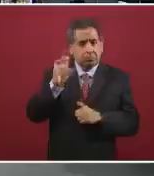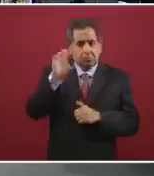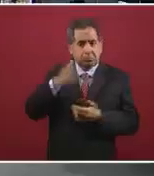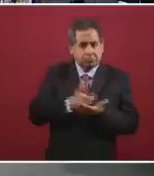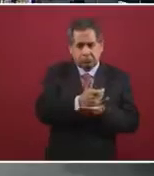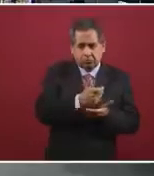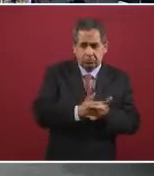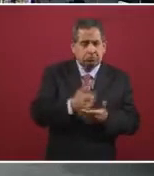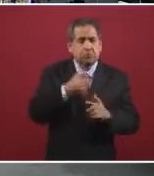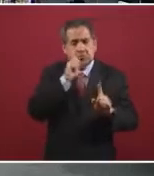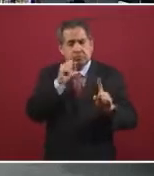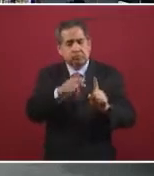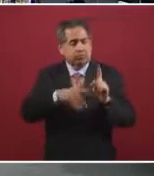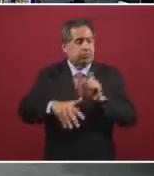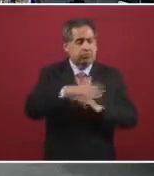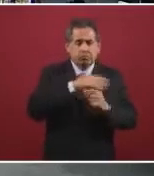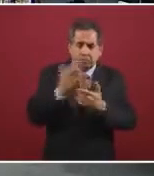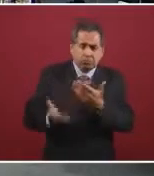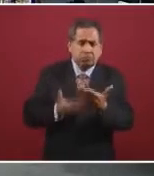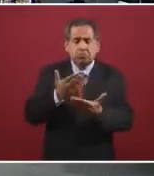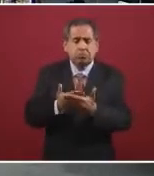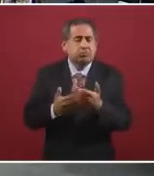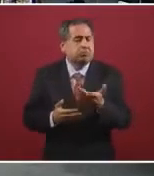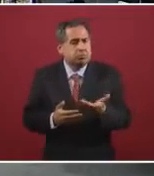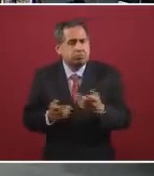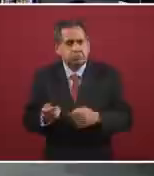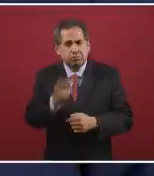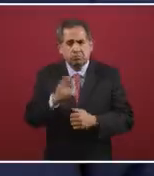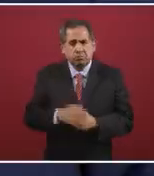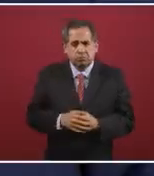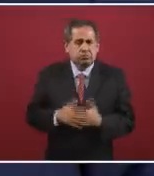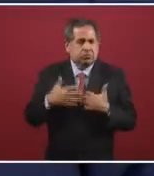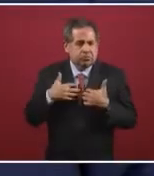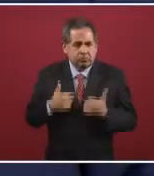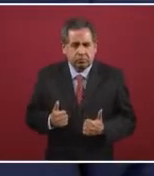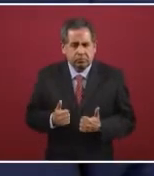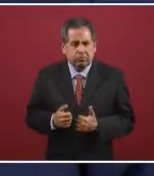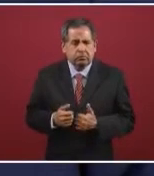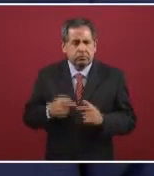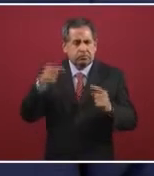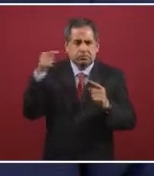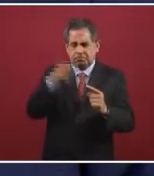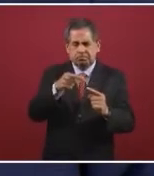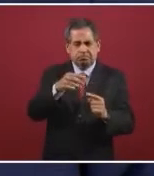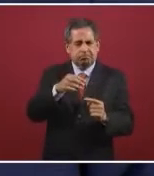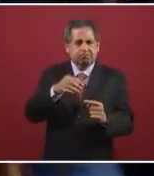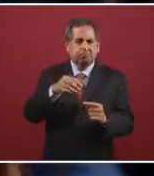Y en ese mismo contexto planteo, entiendo perfectamente el punto final,